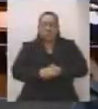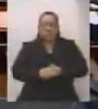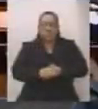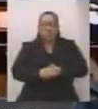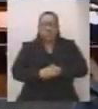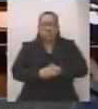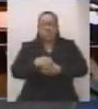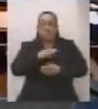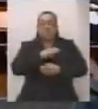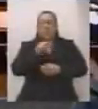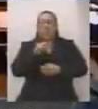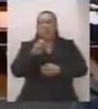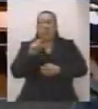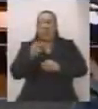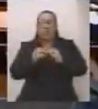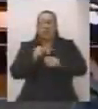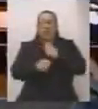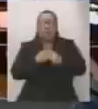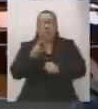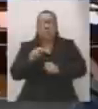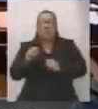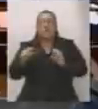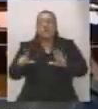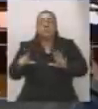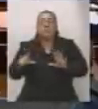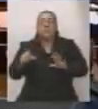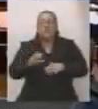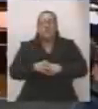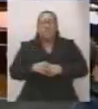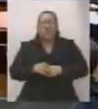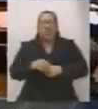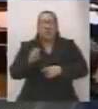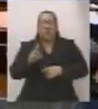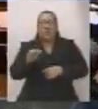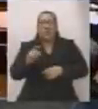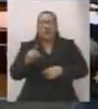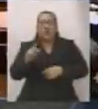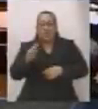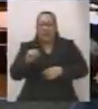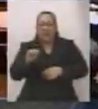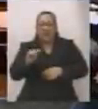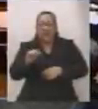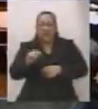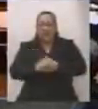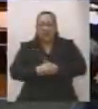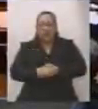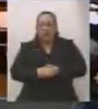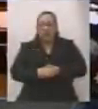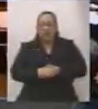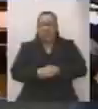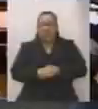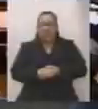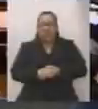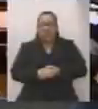es el Premio Nobel de Economía del año 2007, el doctor Eric Maskin. El doctor Maskin ha